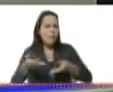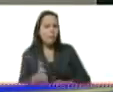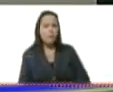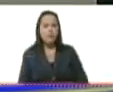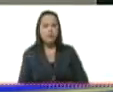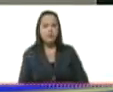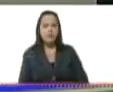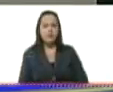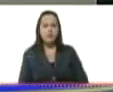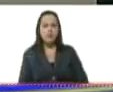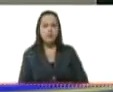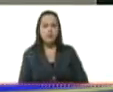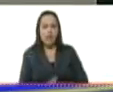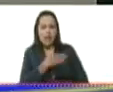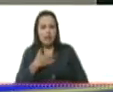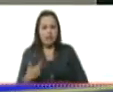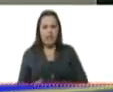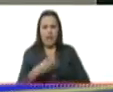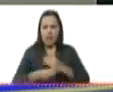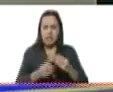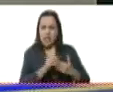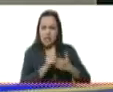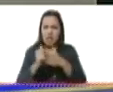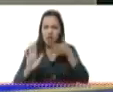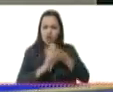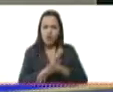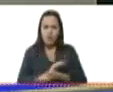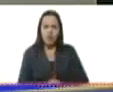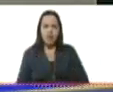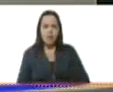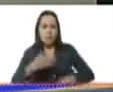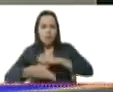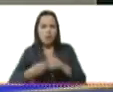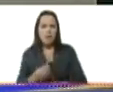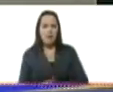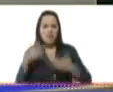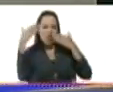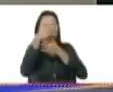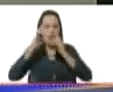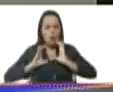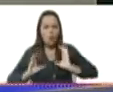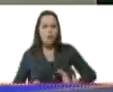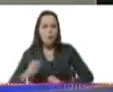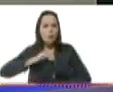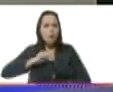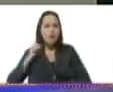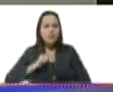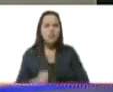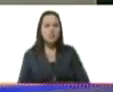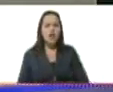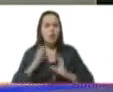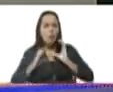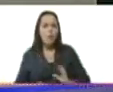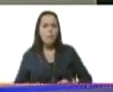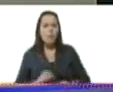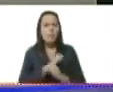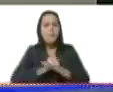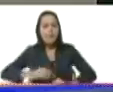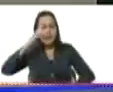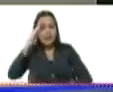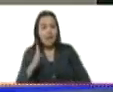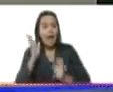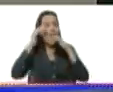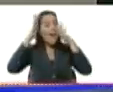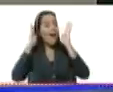además los quieren poner como punta de lanza de ataques terroristas contra cuerpos policiales, contra cuerpos militares. Oído.